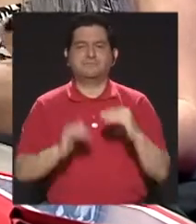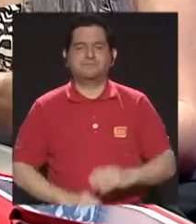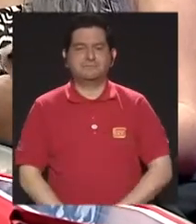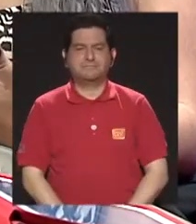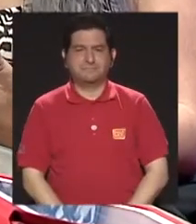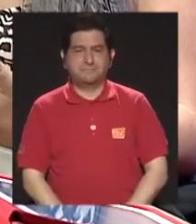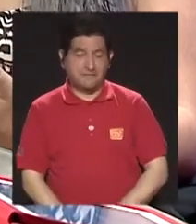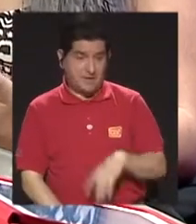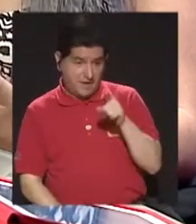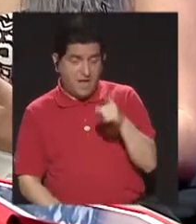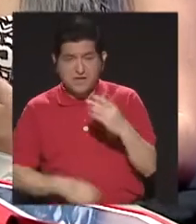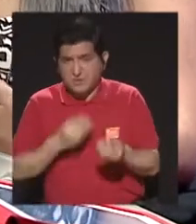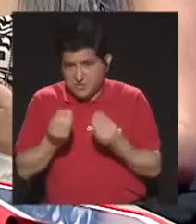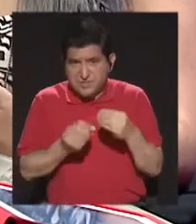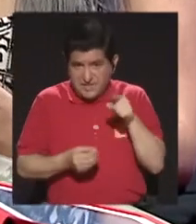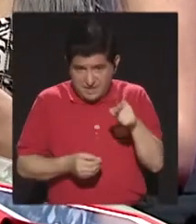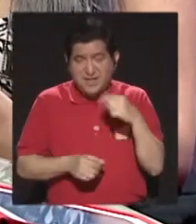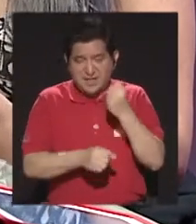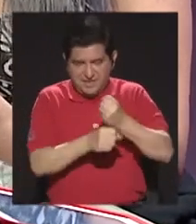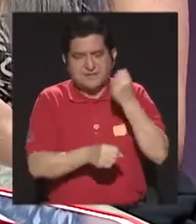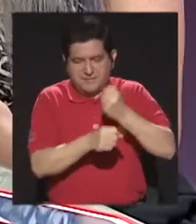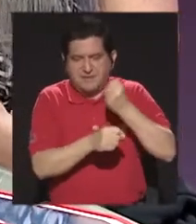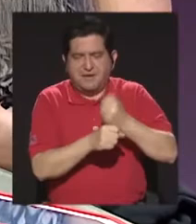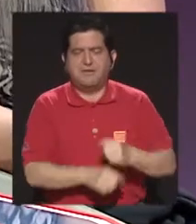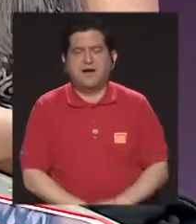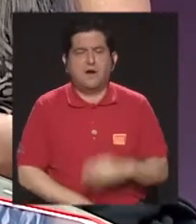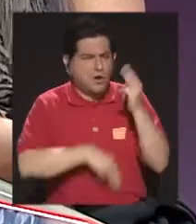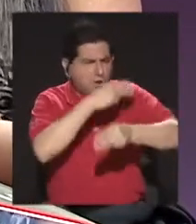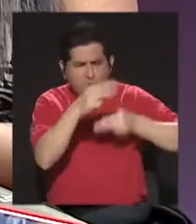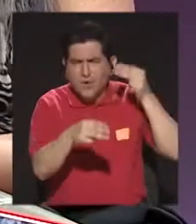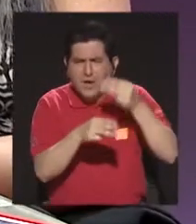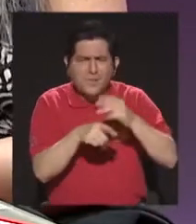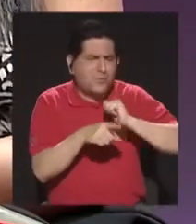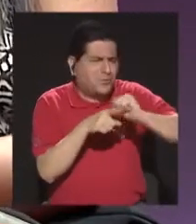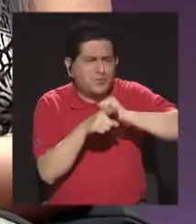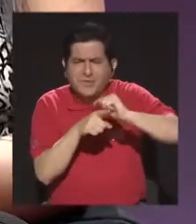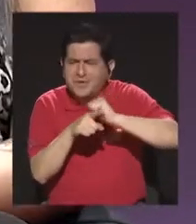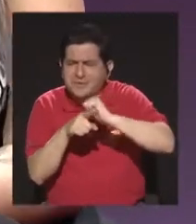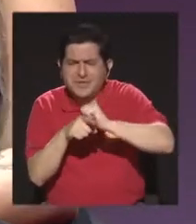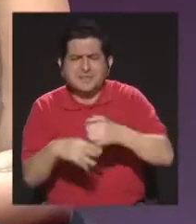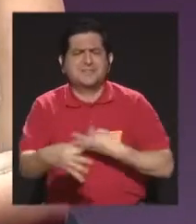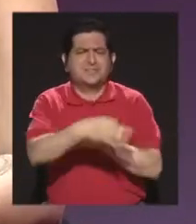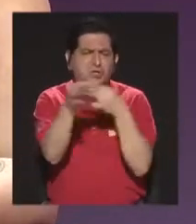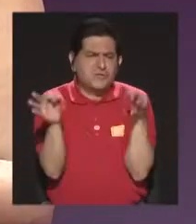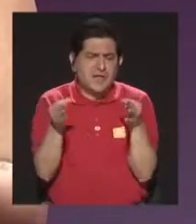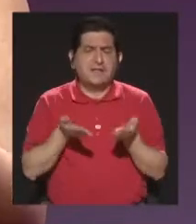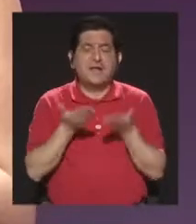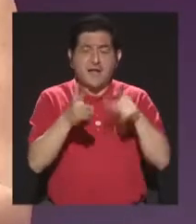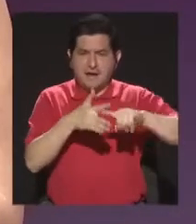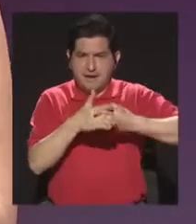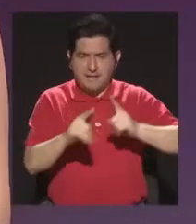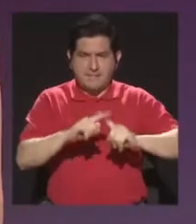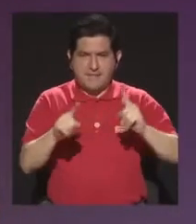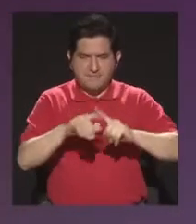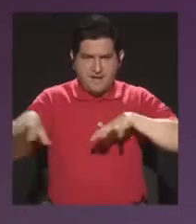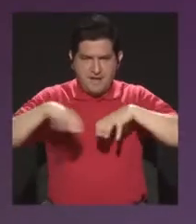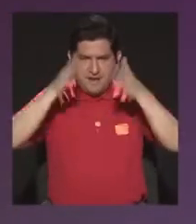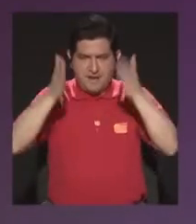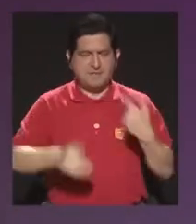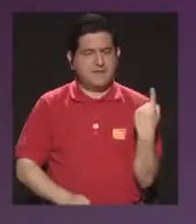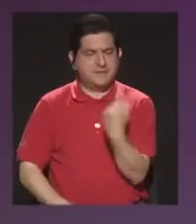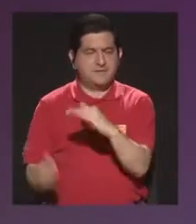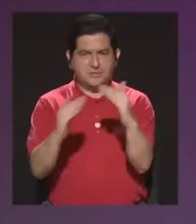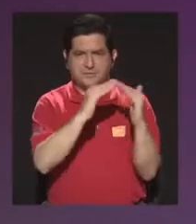pues ellos, eso es lo que hacen. Entonces, a través del mundo se dedican a dar capacitaciones, talleres y las herramientas para que diferentes activistas en cada